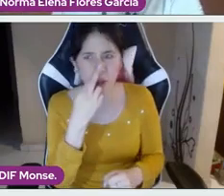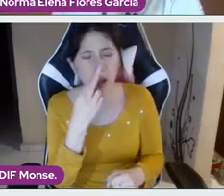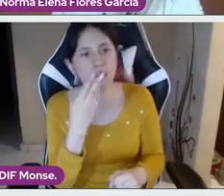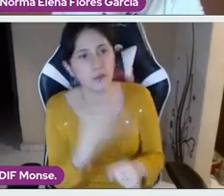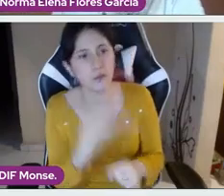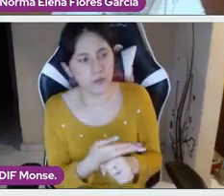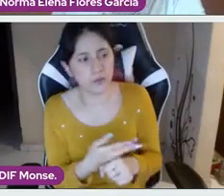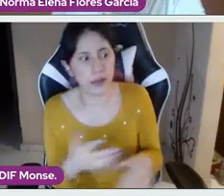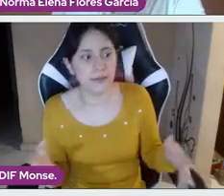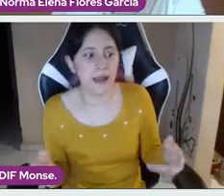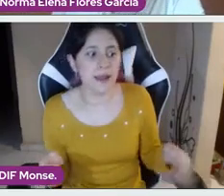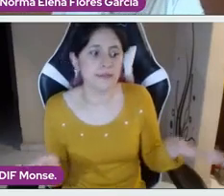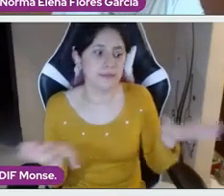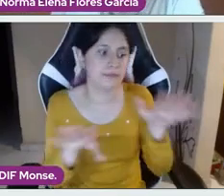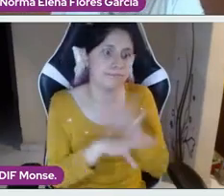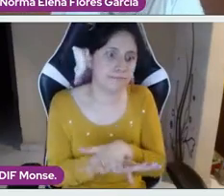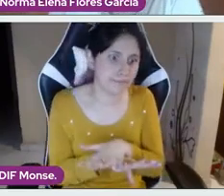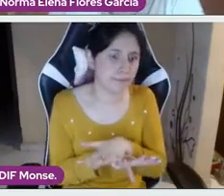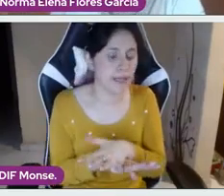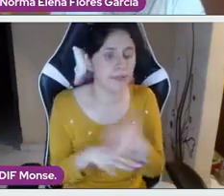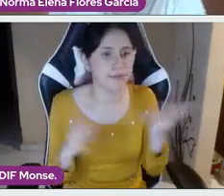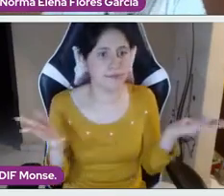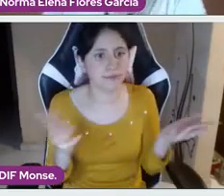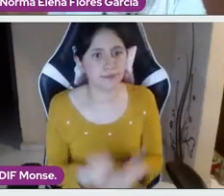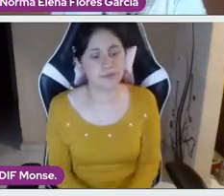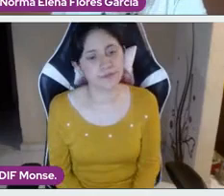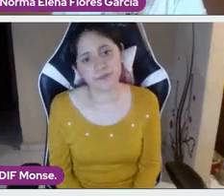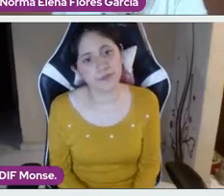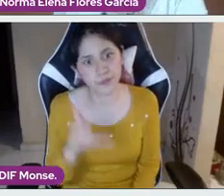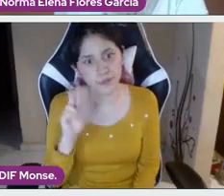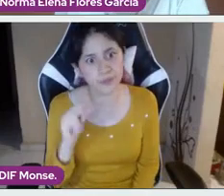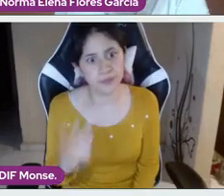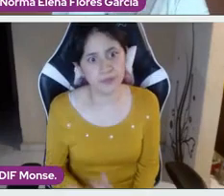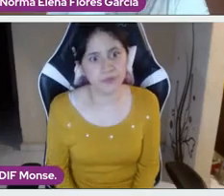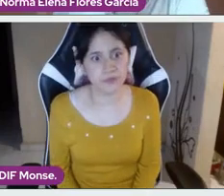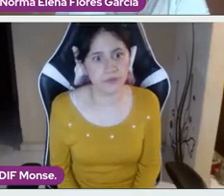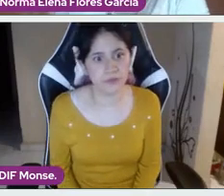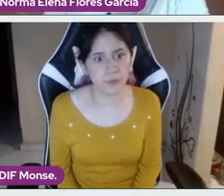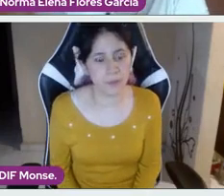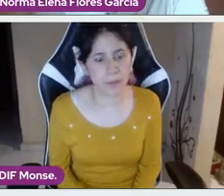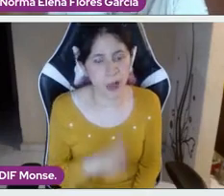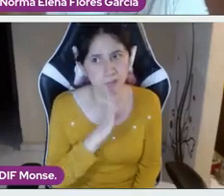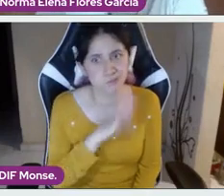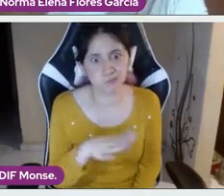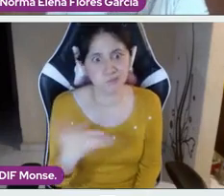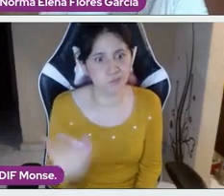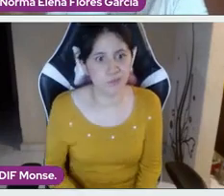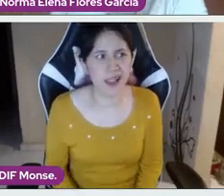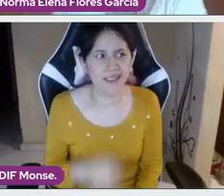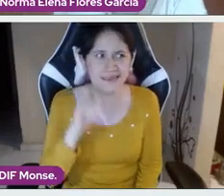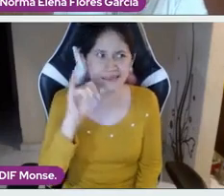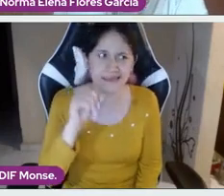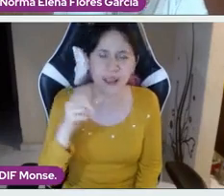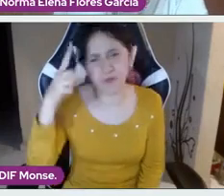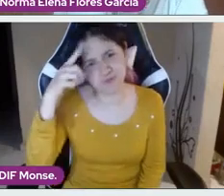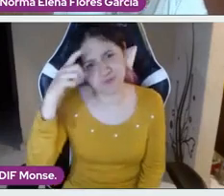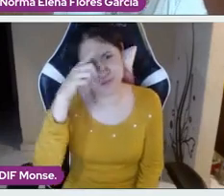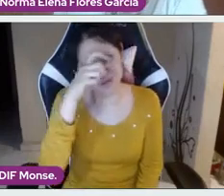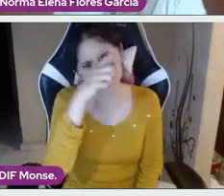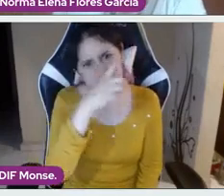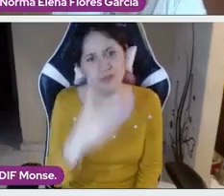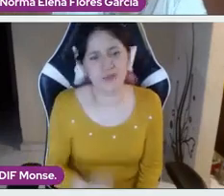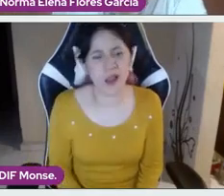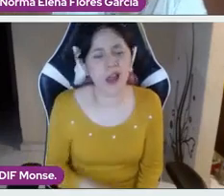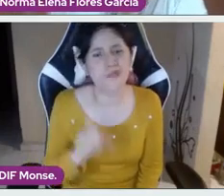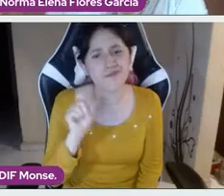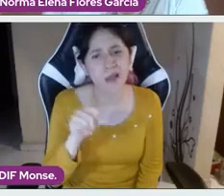porque entonces la responsabilidad que se le deja es terrible y es muy, muy pesada y muy